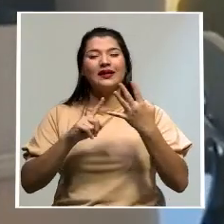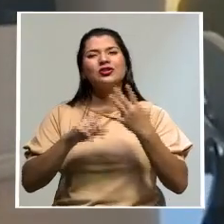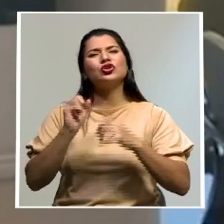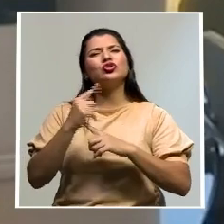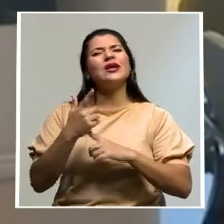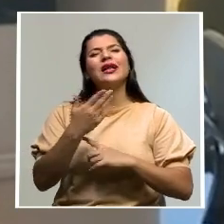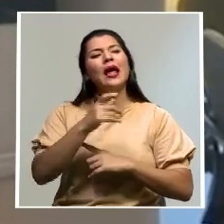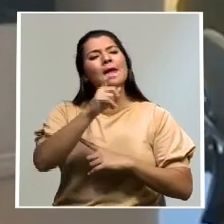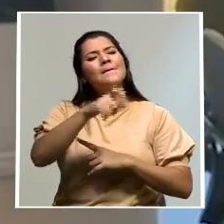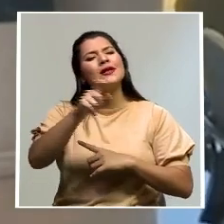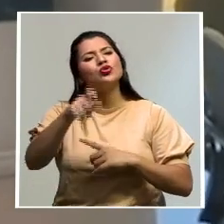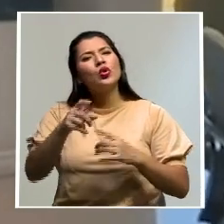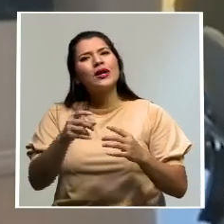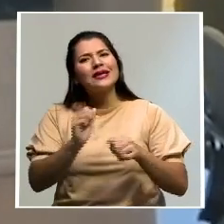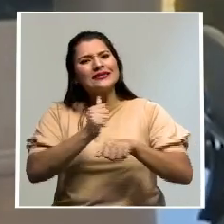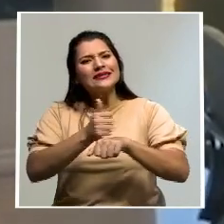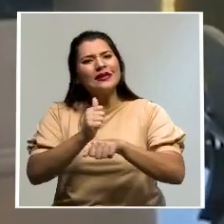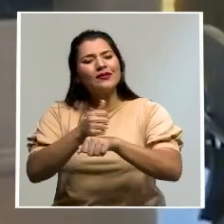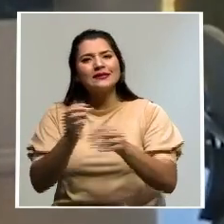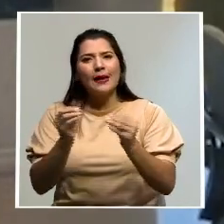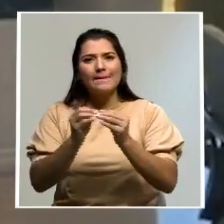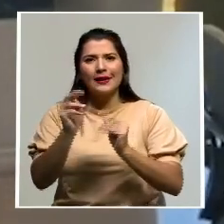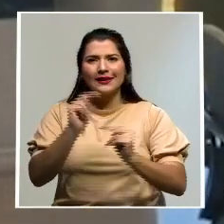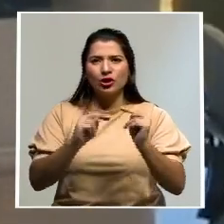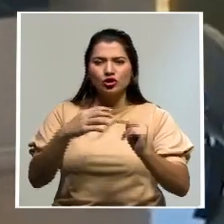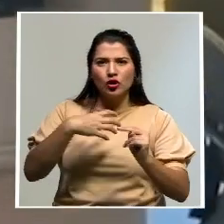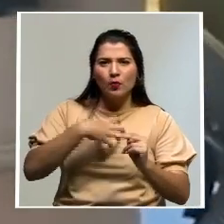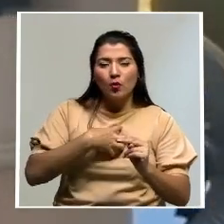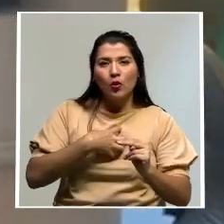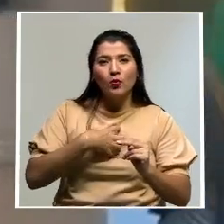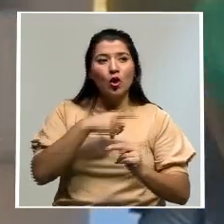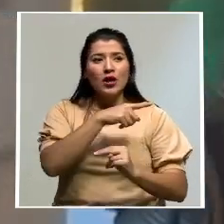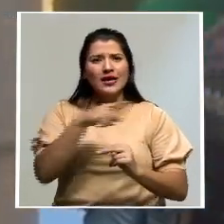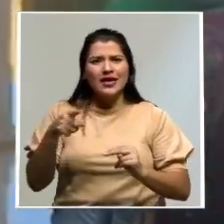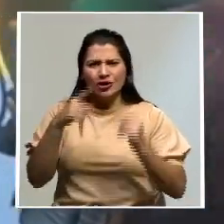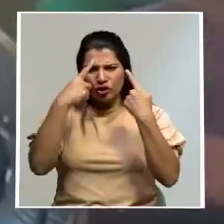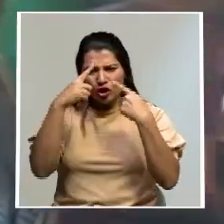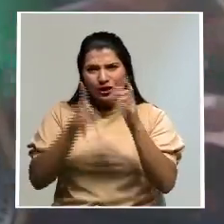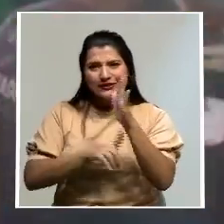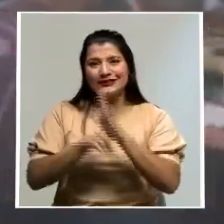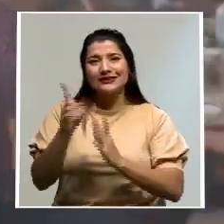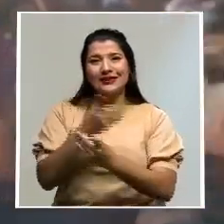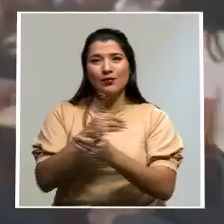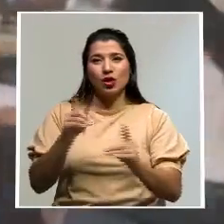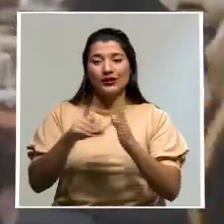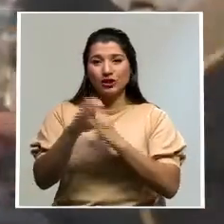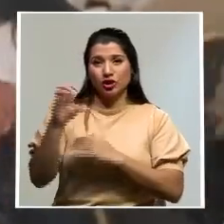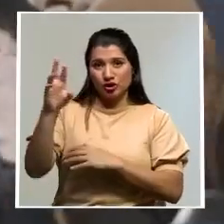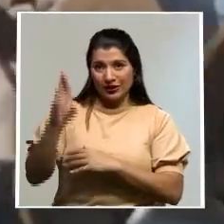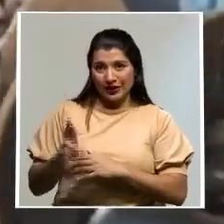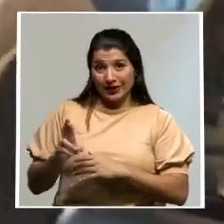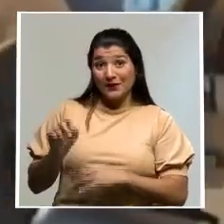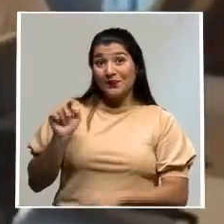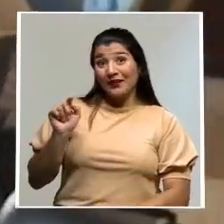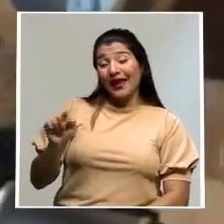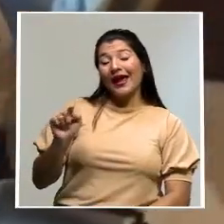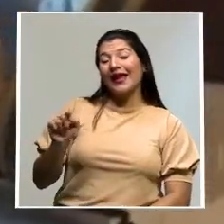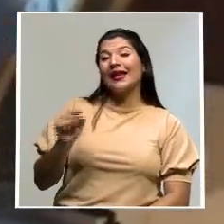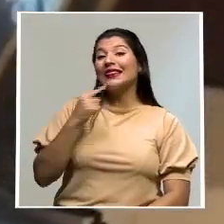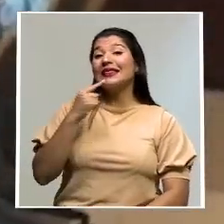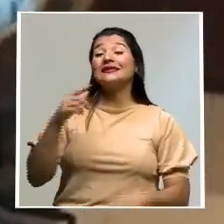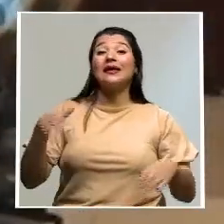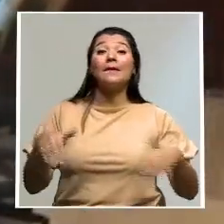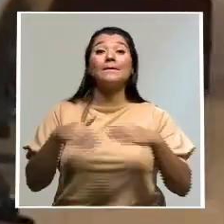emprendedor, que eleve su protagonismo en la construcción de la democracia costarricense. Claudio Alpizar asegura que el